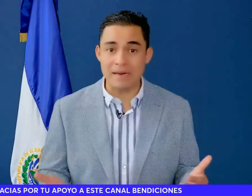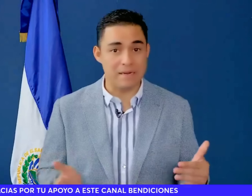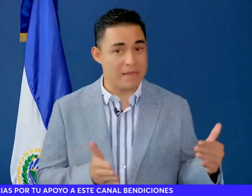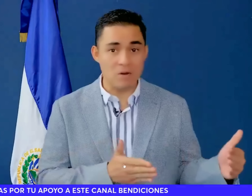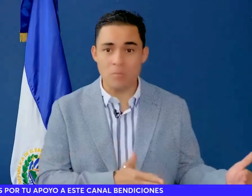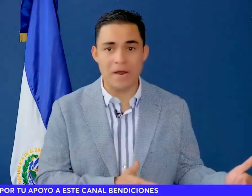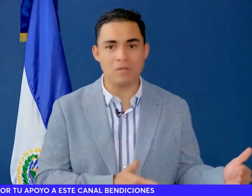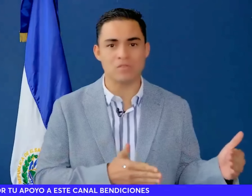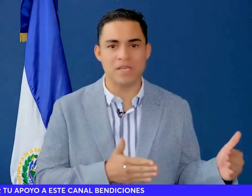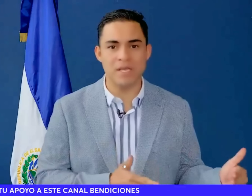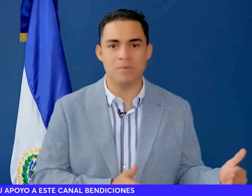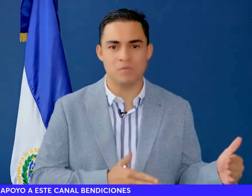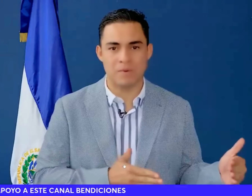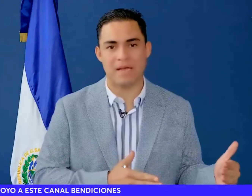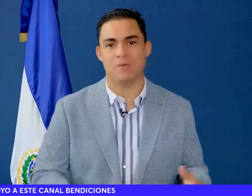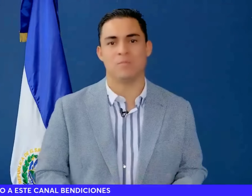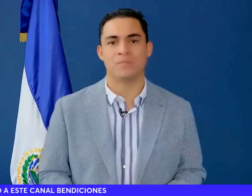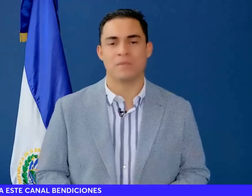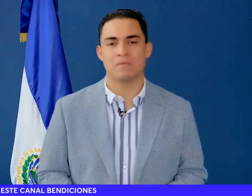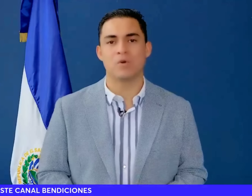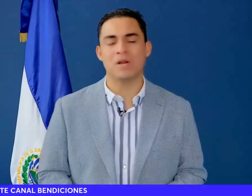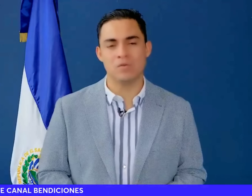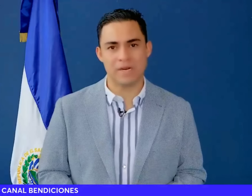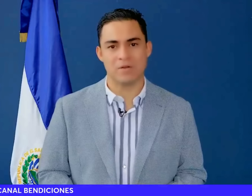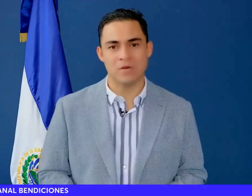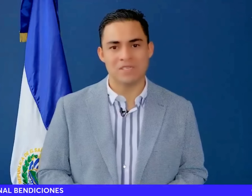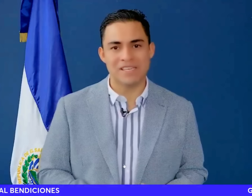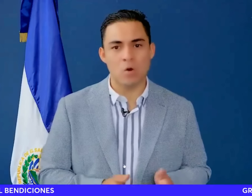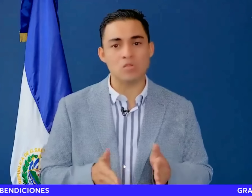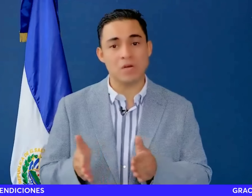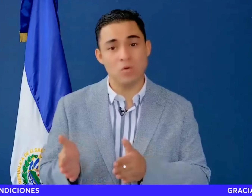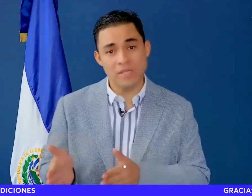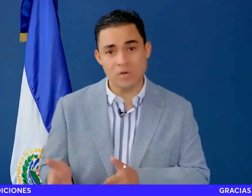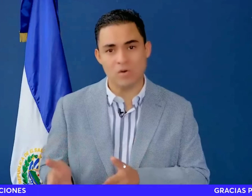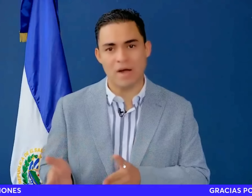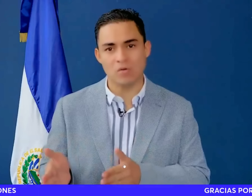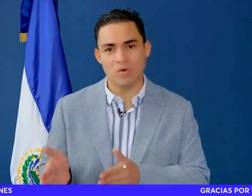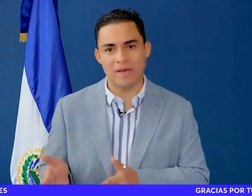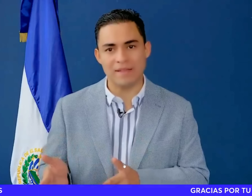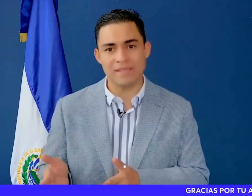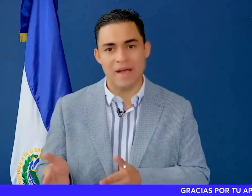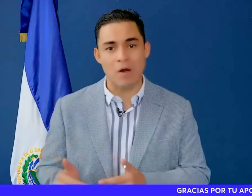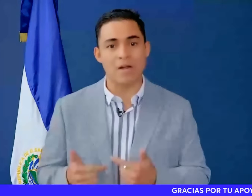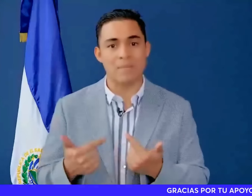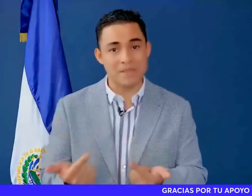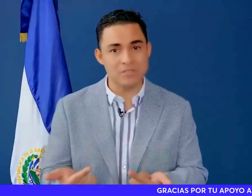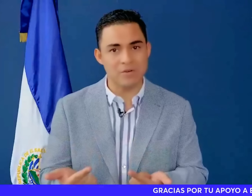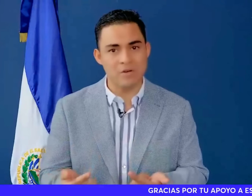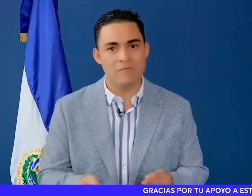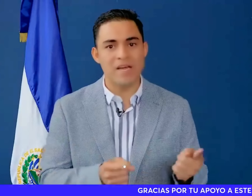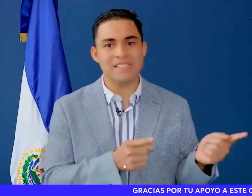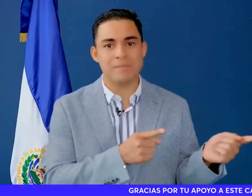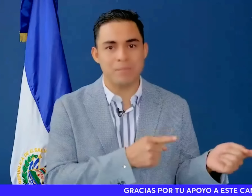tienen ni han comprado los equipos para ello por el contrario se obstaculizó a autoridades Aunque la